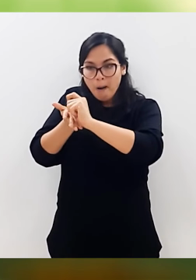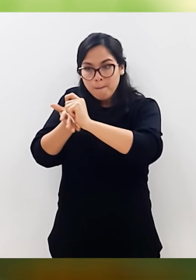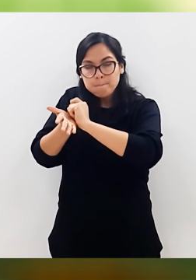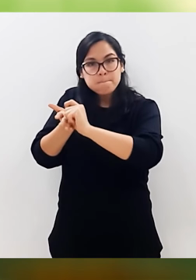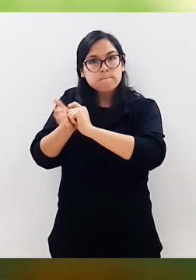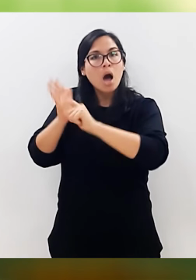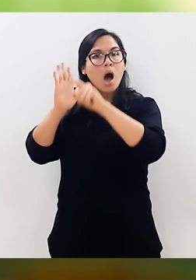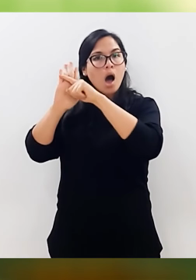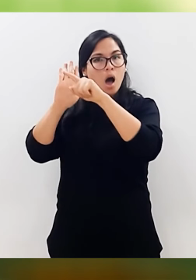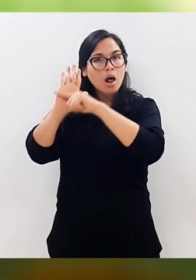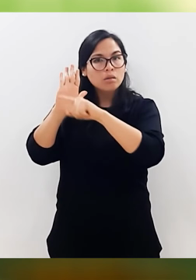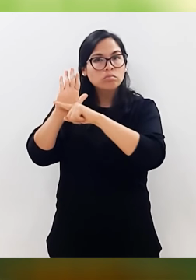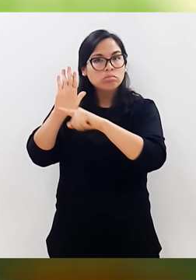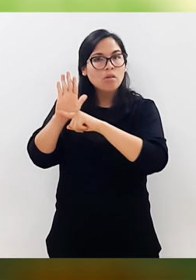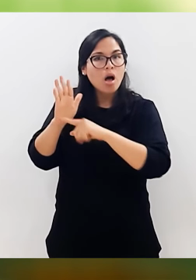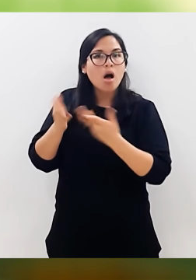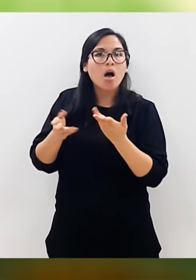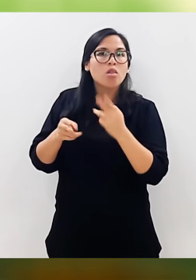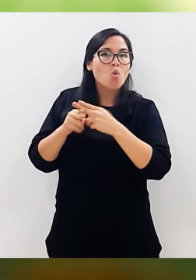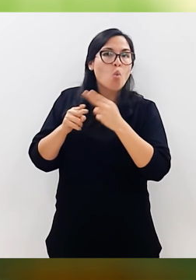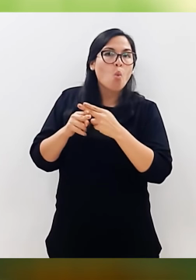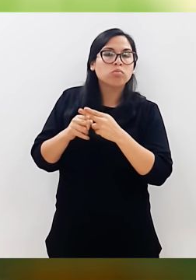derecho a la filiación.